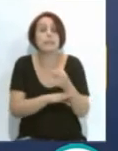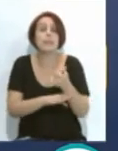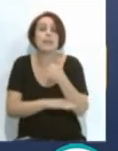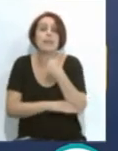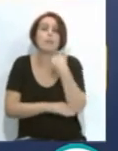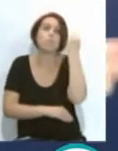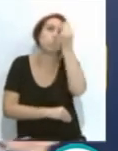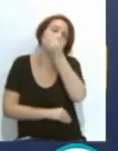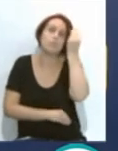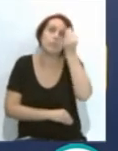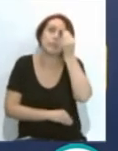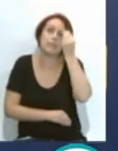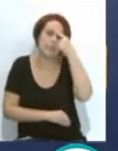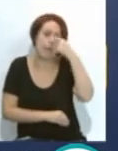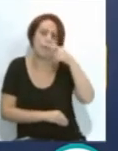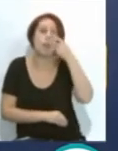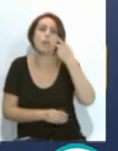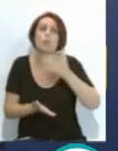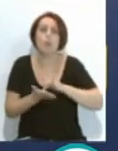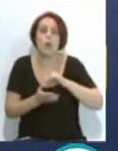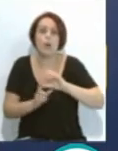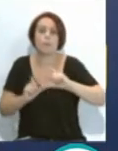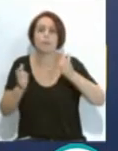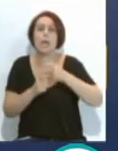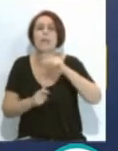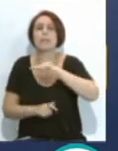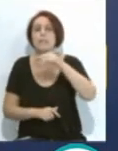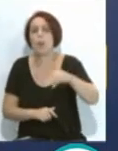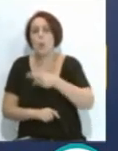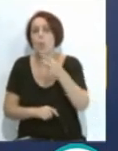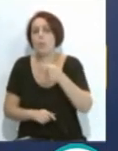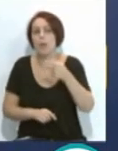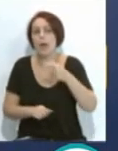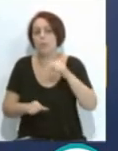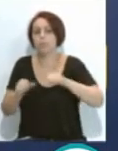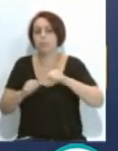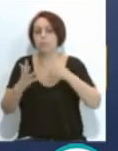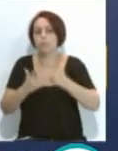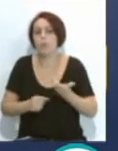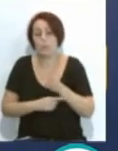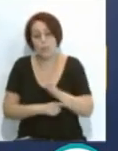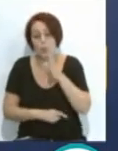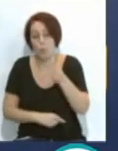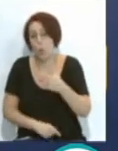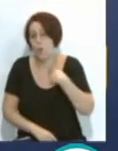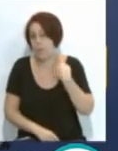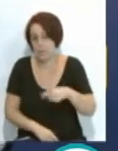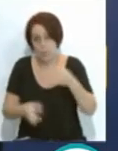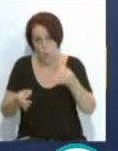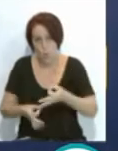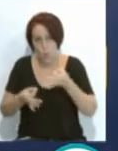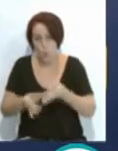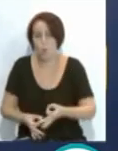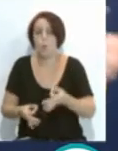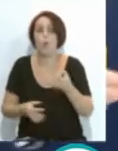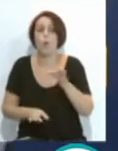discernir cuando, por ejemplo, teníamos una plantilla en segunda división que era mejor no presentarnos al playoff porque lo íbamos a perder, o cuando el primer año en segunda